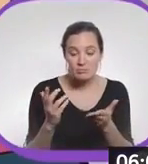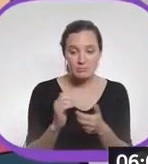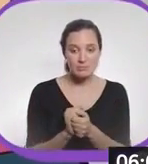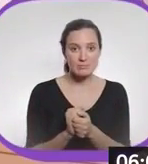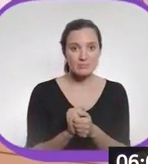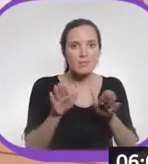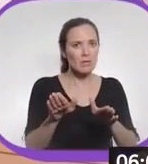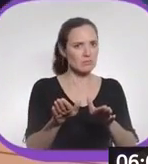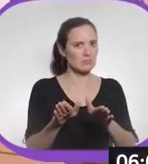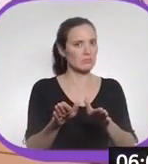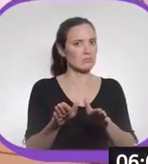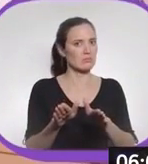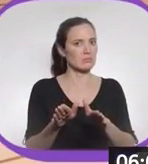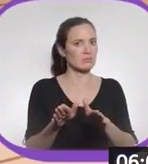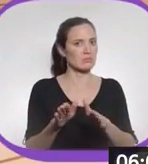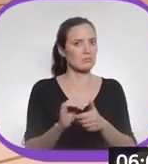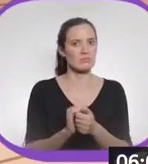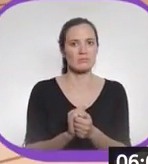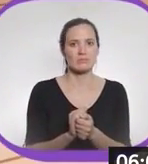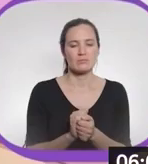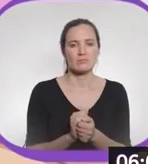¡Vamos, Sparky! ¡Detente, Vicky!